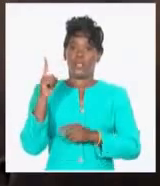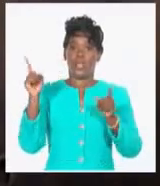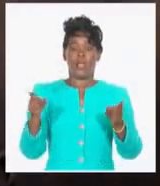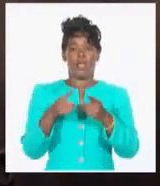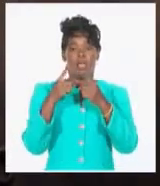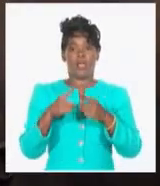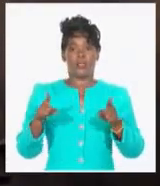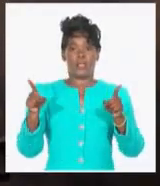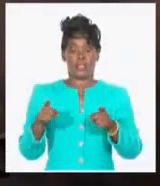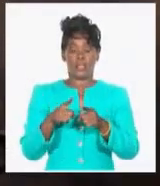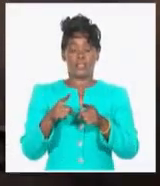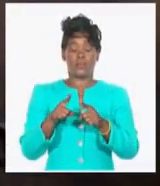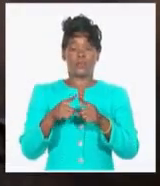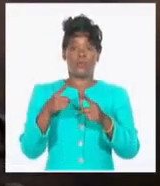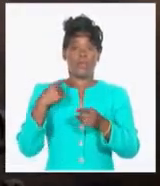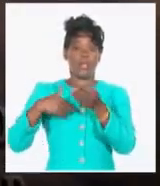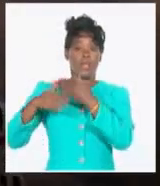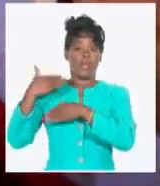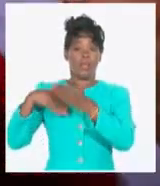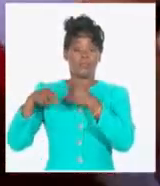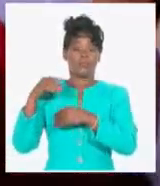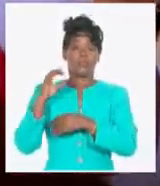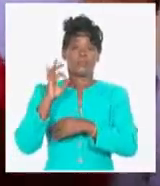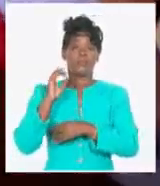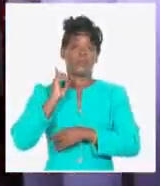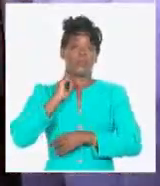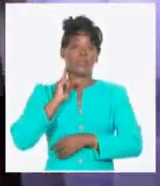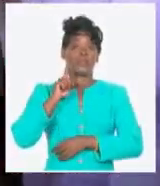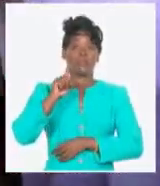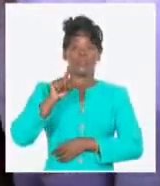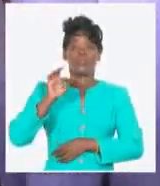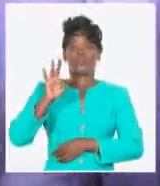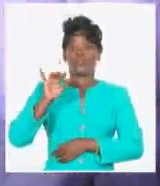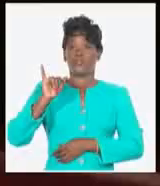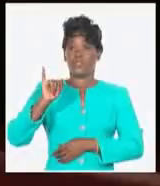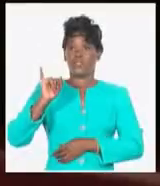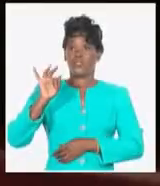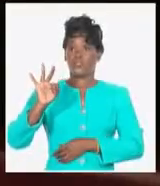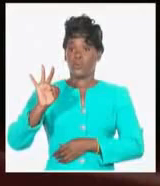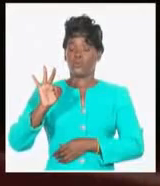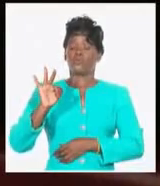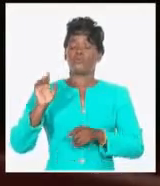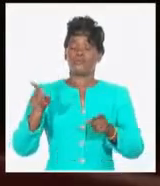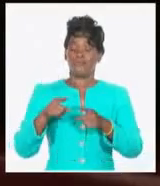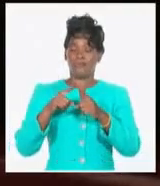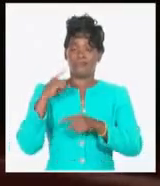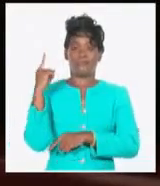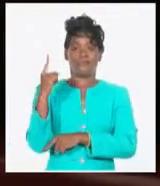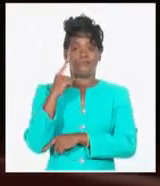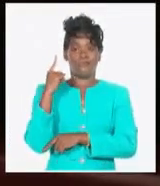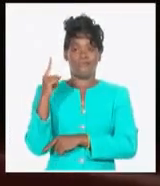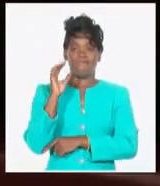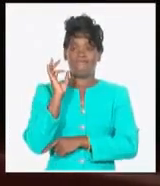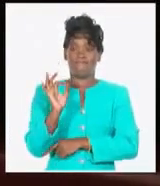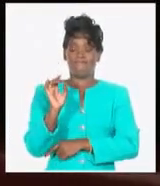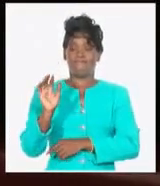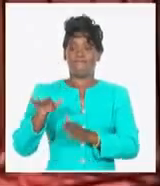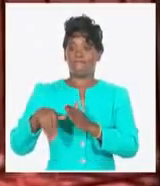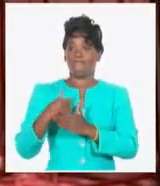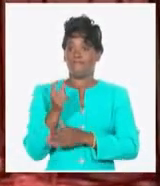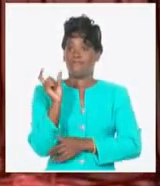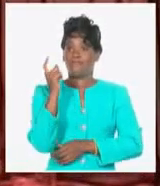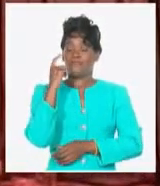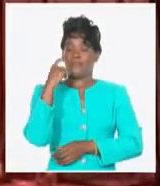aquella mañana del 20 de octubre de 1868. Es el Día de la Cultura. Es la fecha